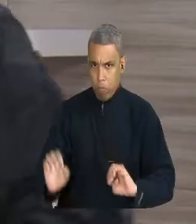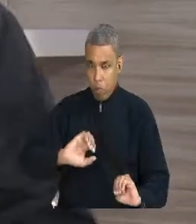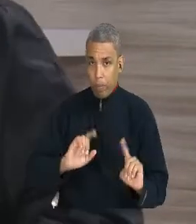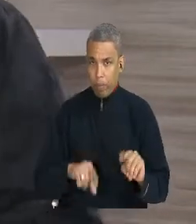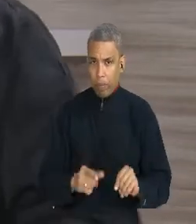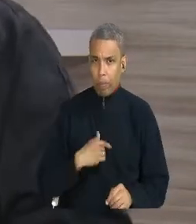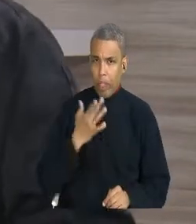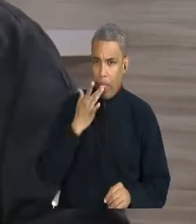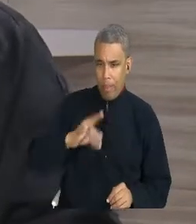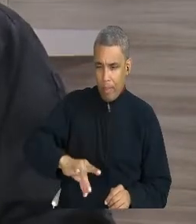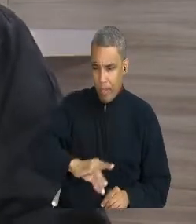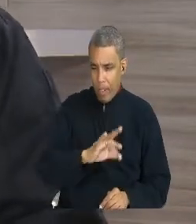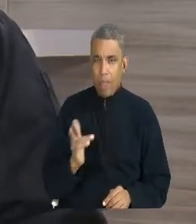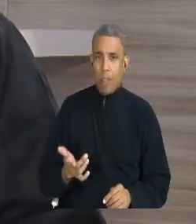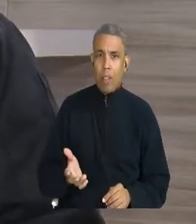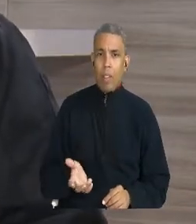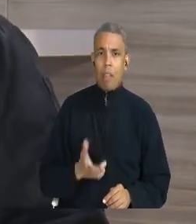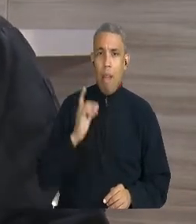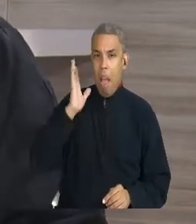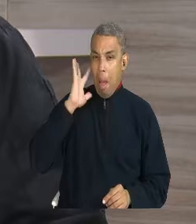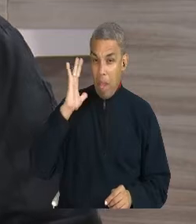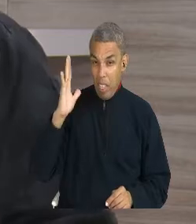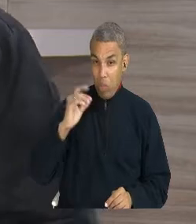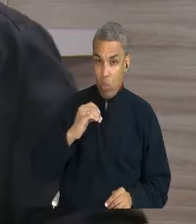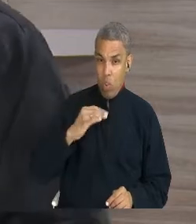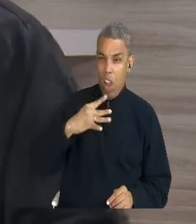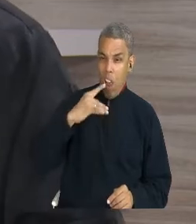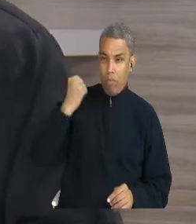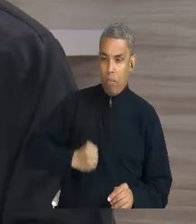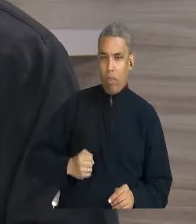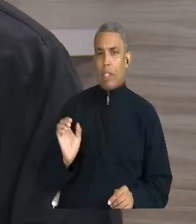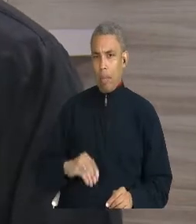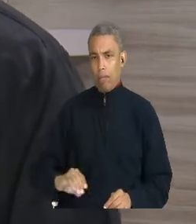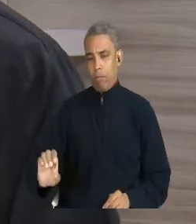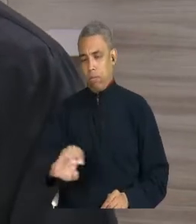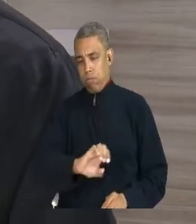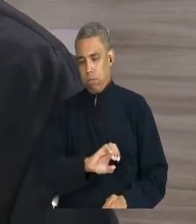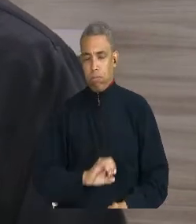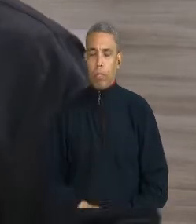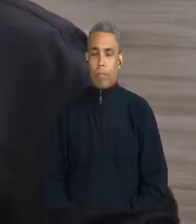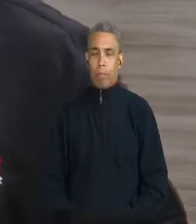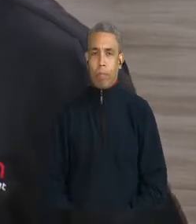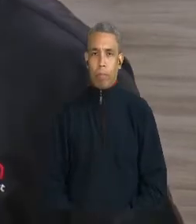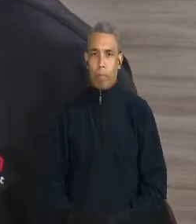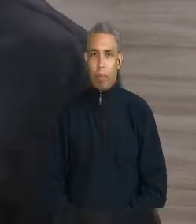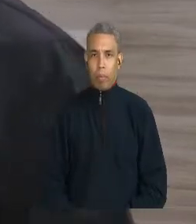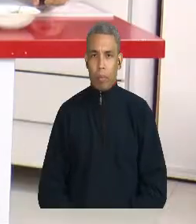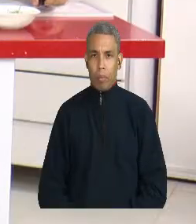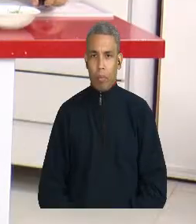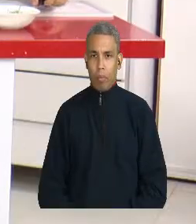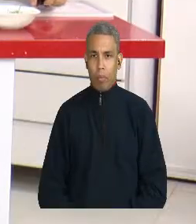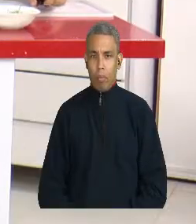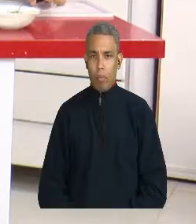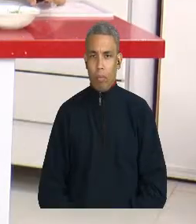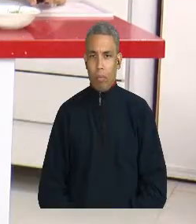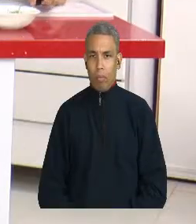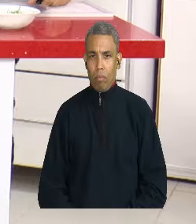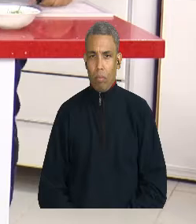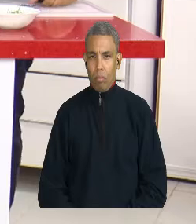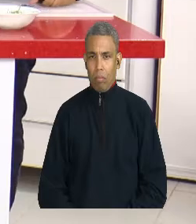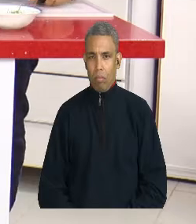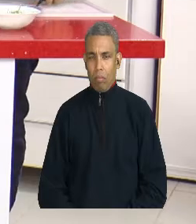Bueno. Me encanta este proceso. De todas maneras, ¿Cualquier fruto seco sirve para esto que pueden